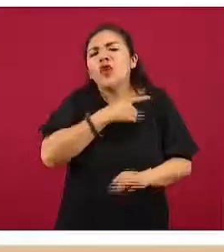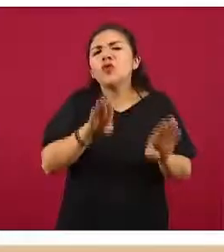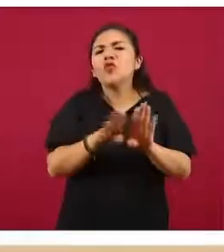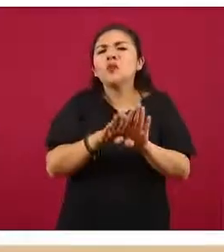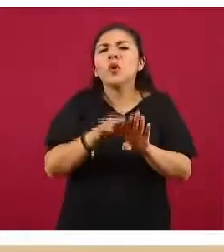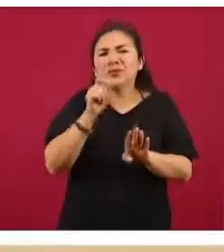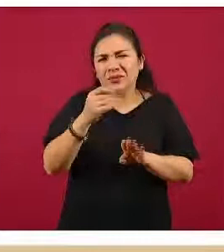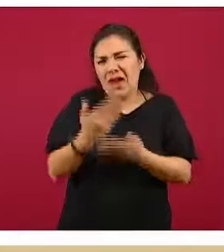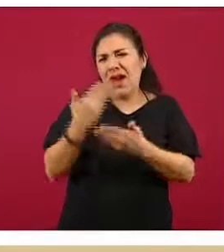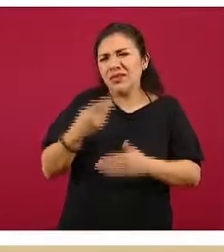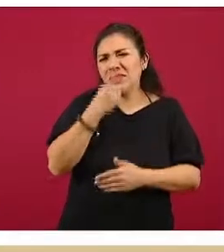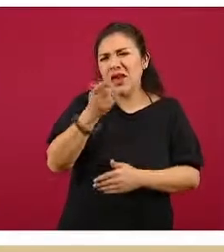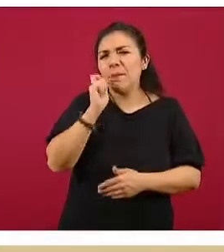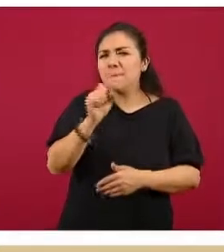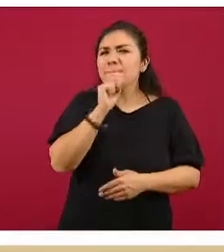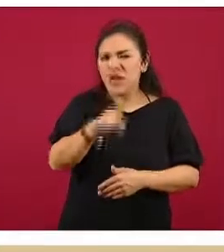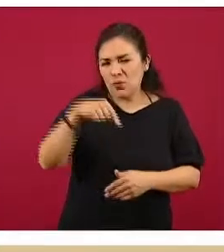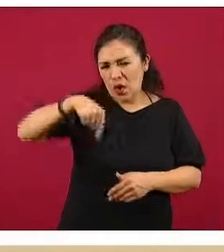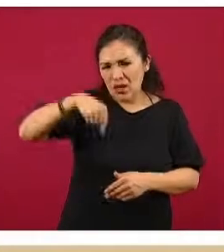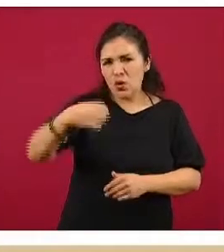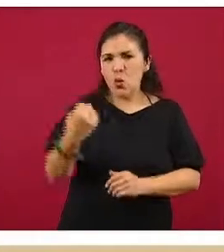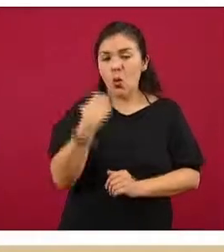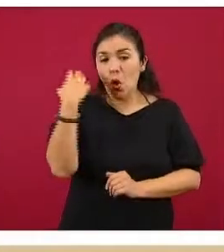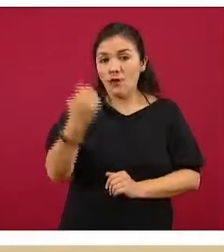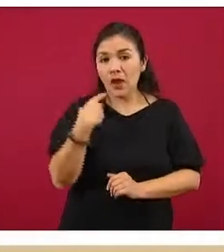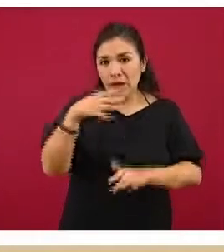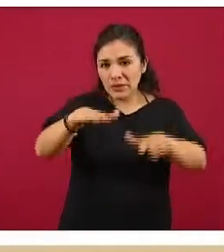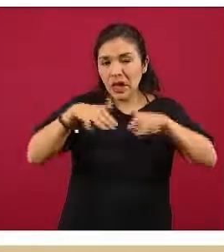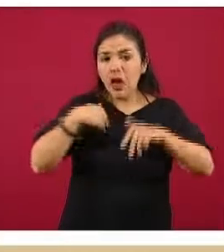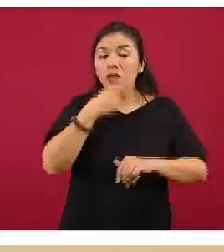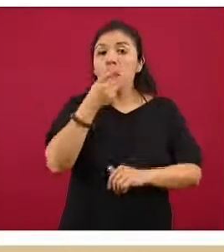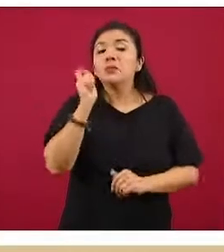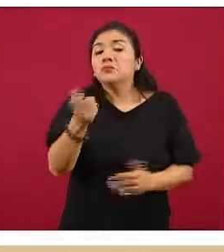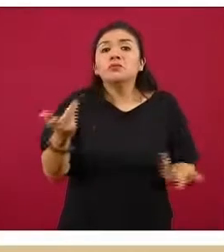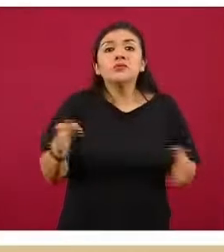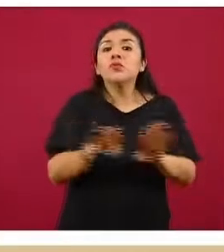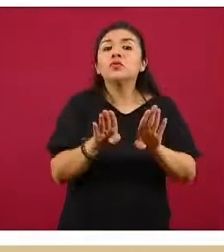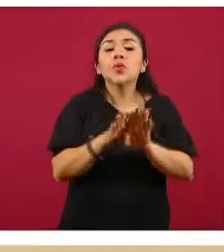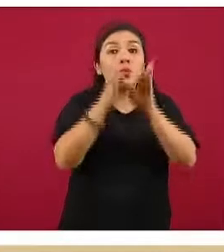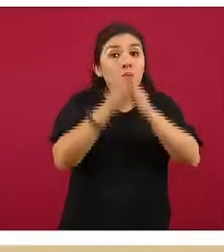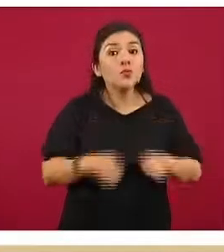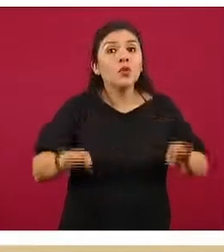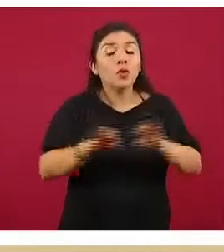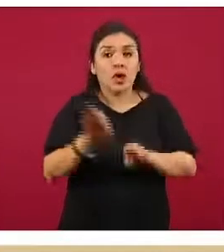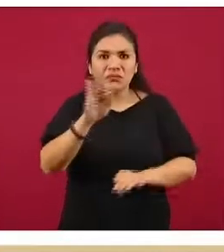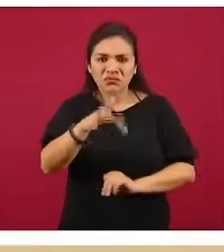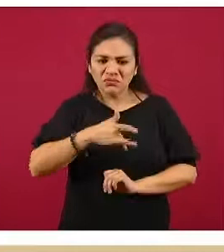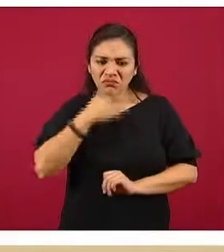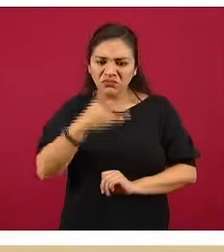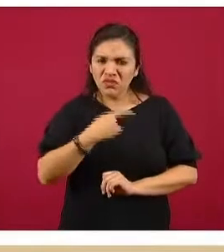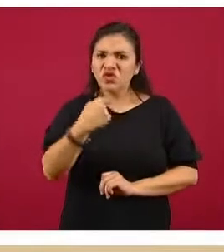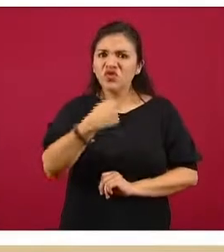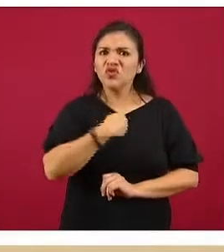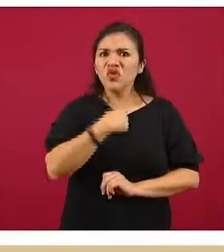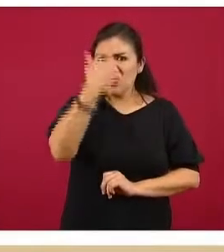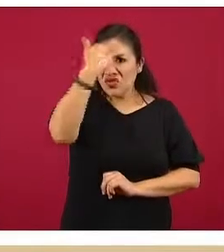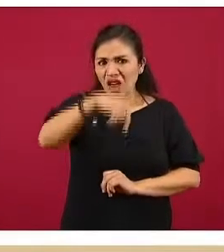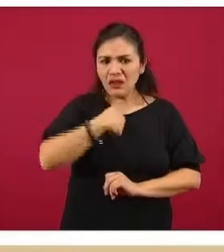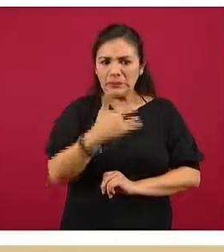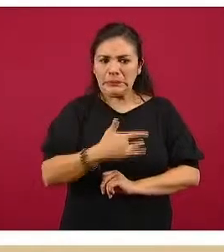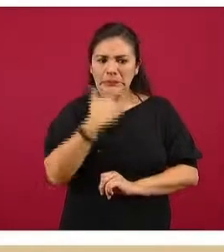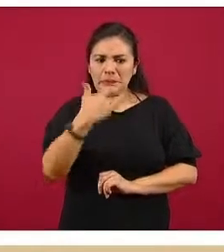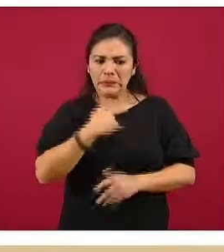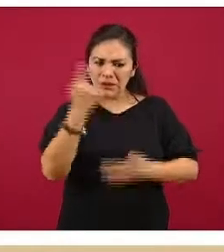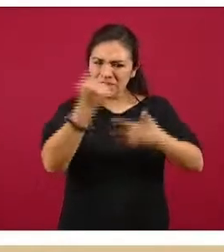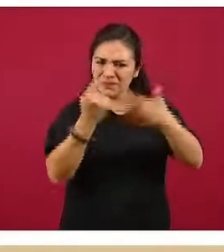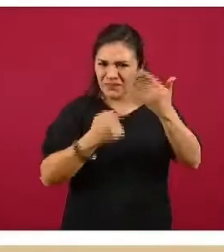hemos informado también dentro de estas conferencias, pues al final, importante, si yo detecto que tengo alguno de estos síntomas que